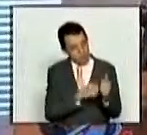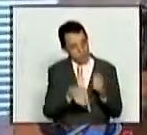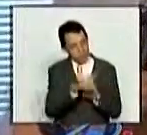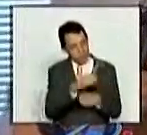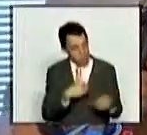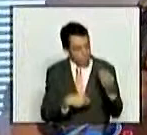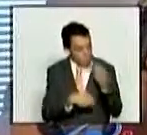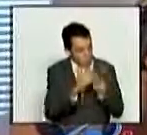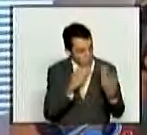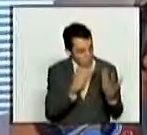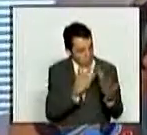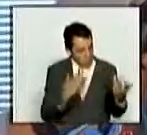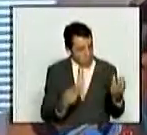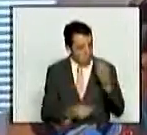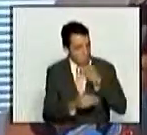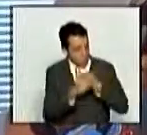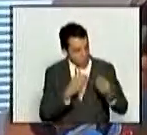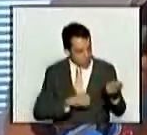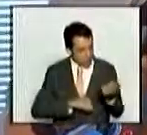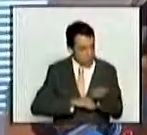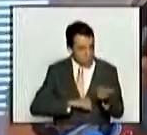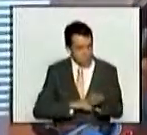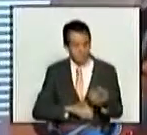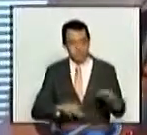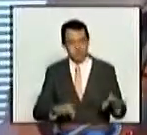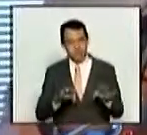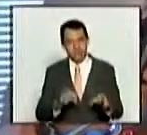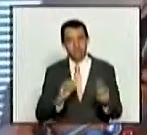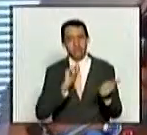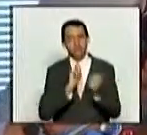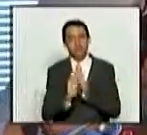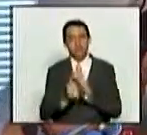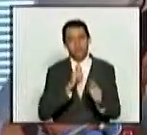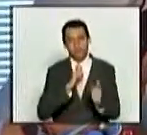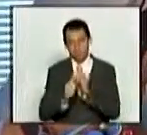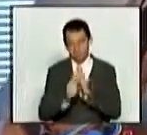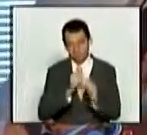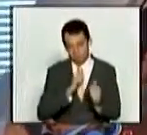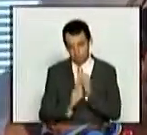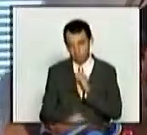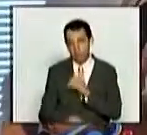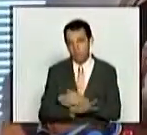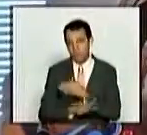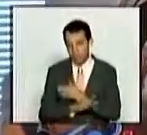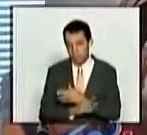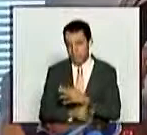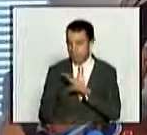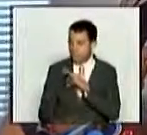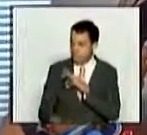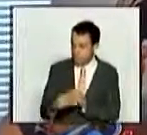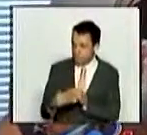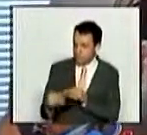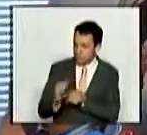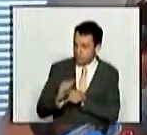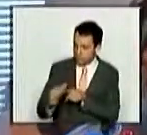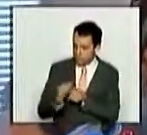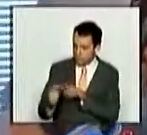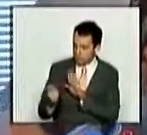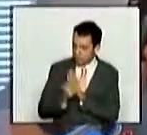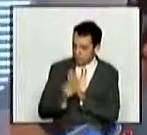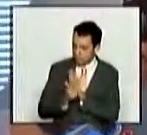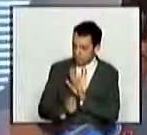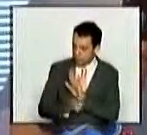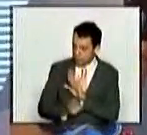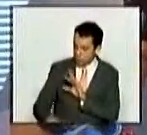dieta, su alimentación, como lo hemos hablado muy bien, y su ejercicio, y desde luego la aplicación de todos